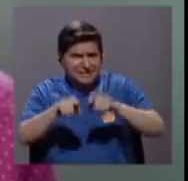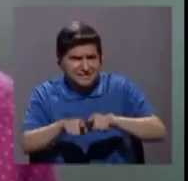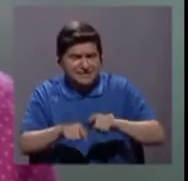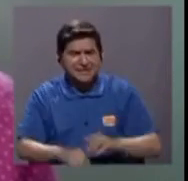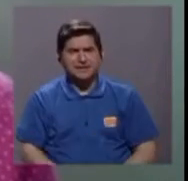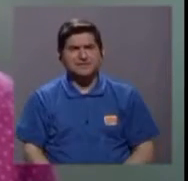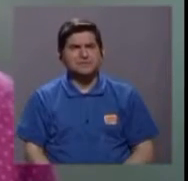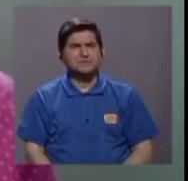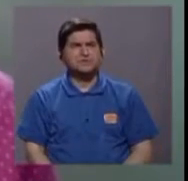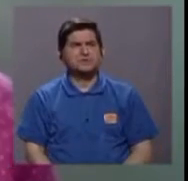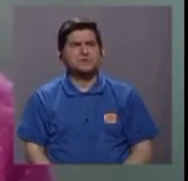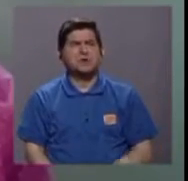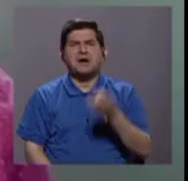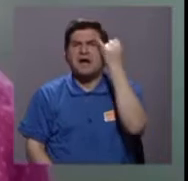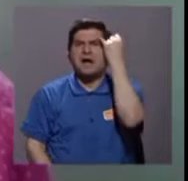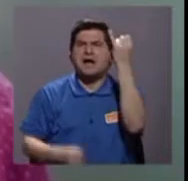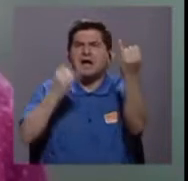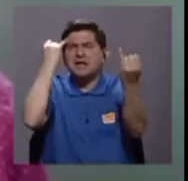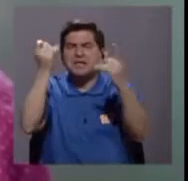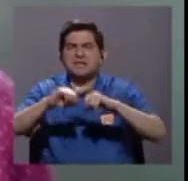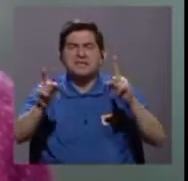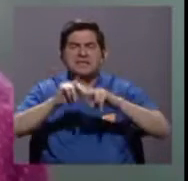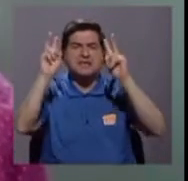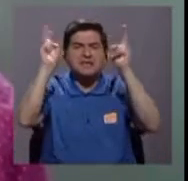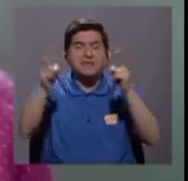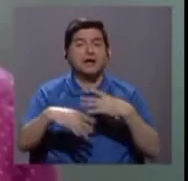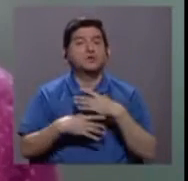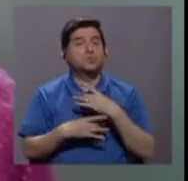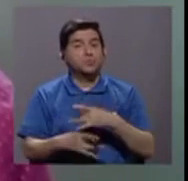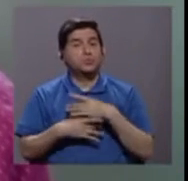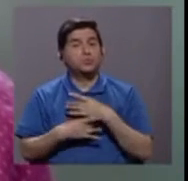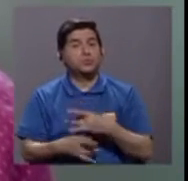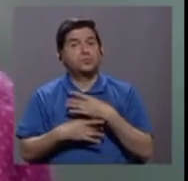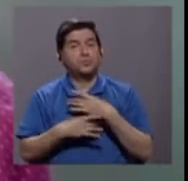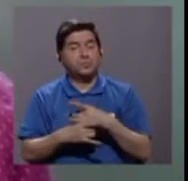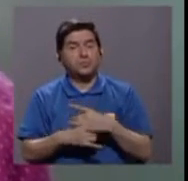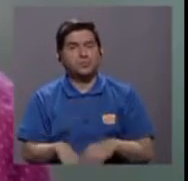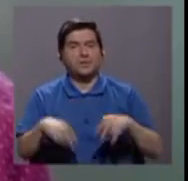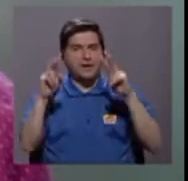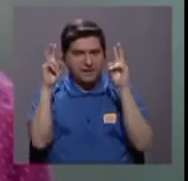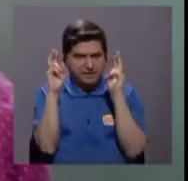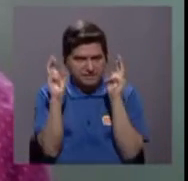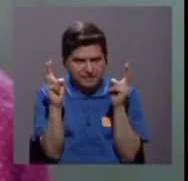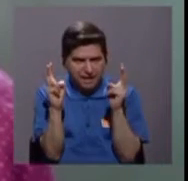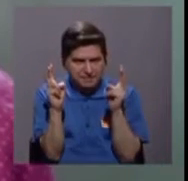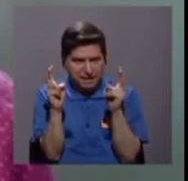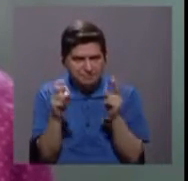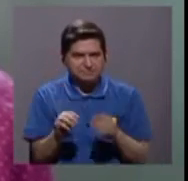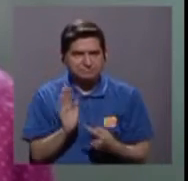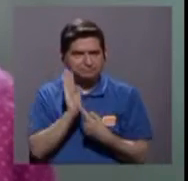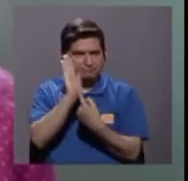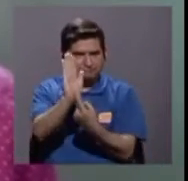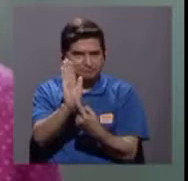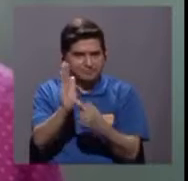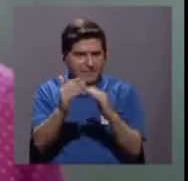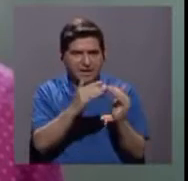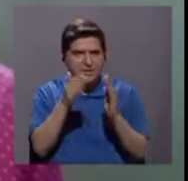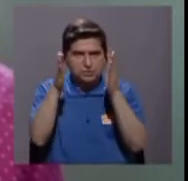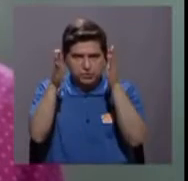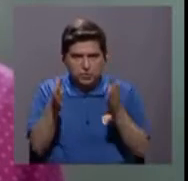dieron, digamos, luces sobre muchos temas. Si viera qué interesante sobre el tema que se expresa el